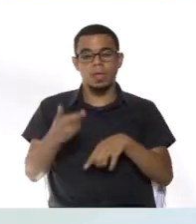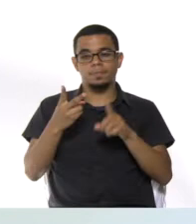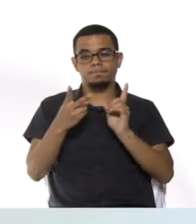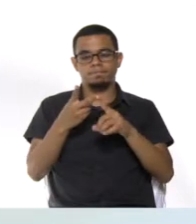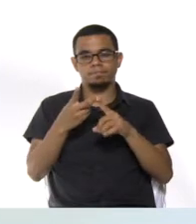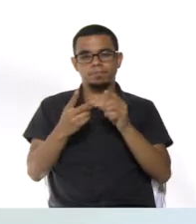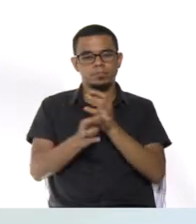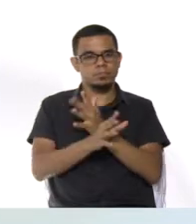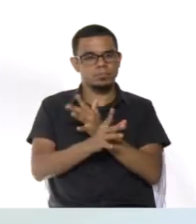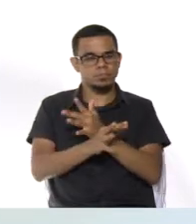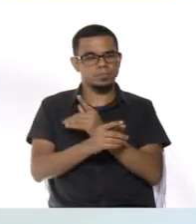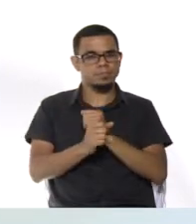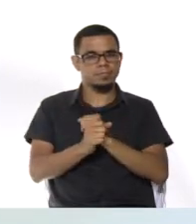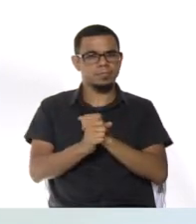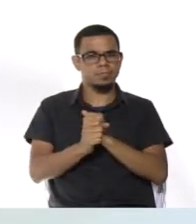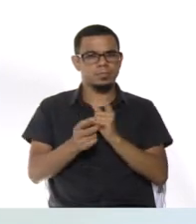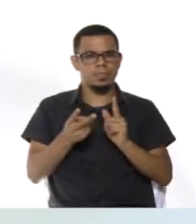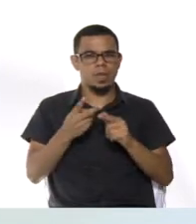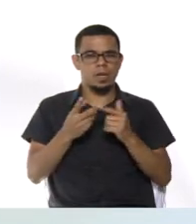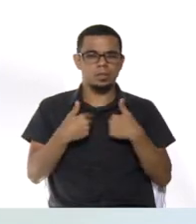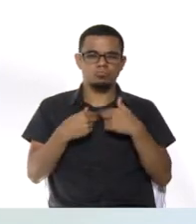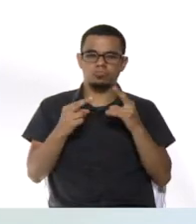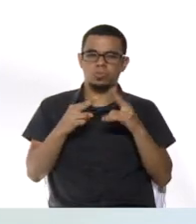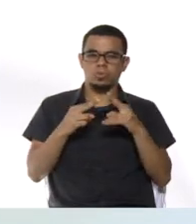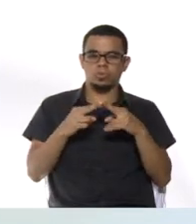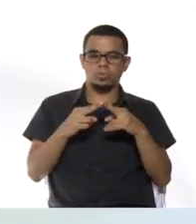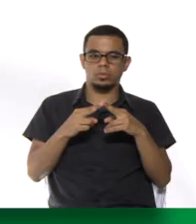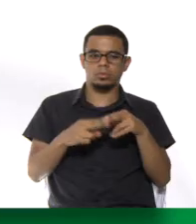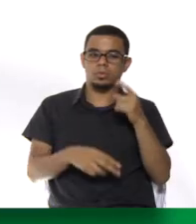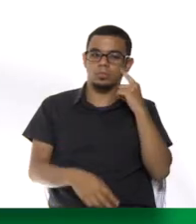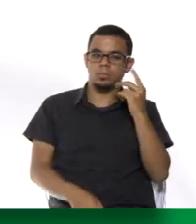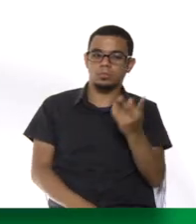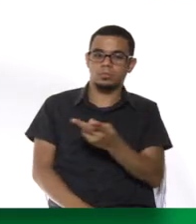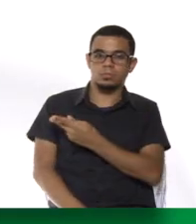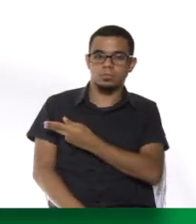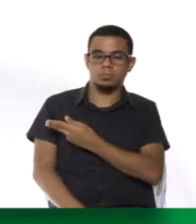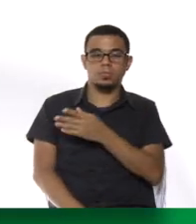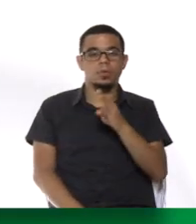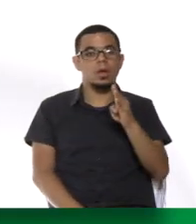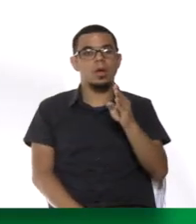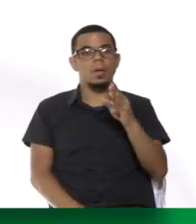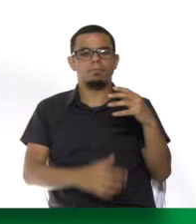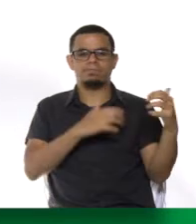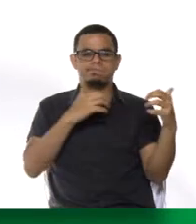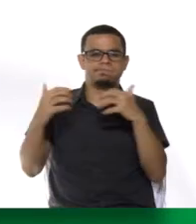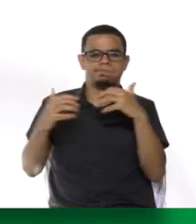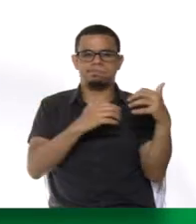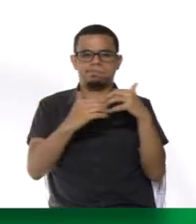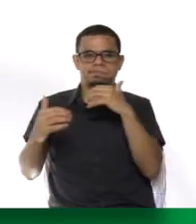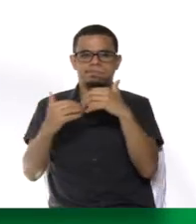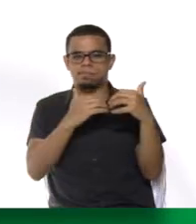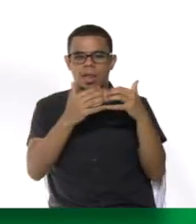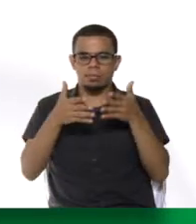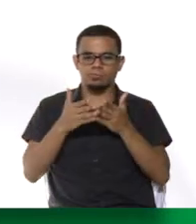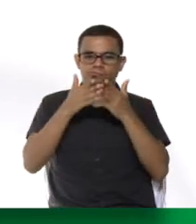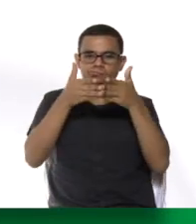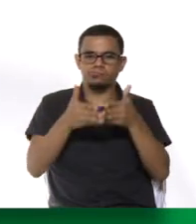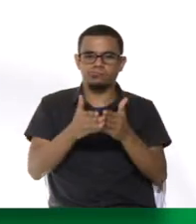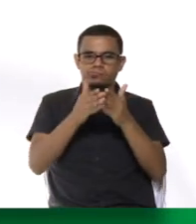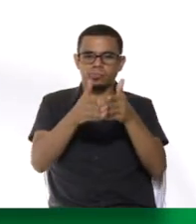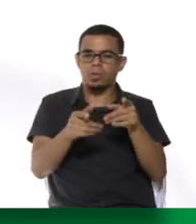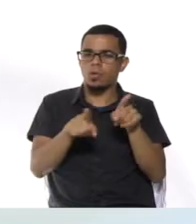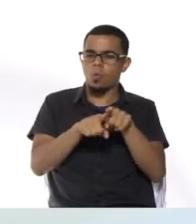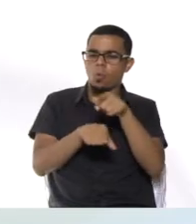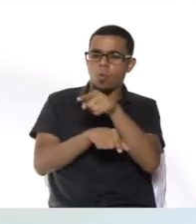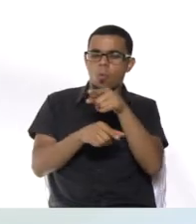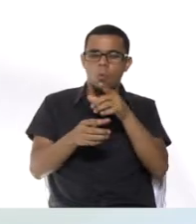bien interesante y que quizás es menos conocido que el ludo es el batalla naval. Este juego lo podemos elaborar con cajas y